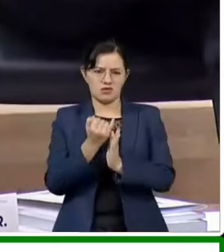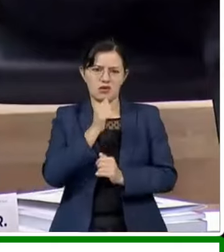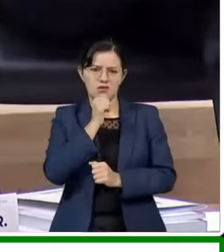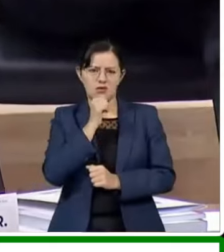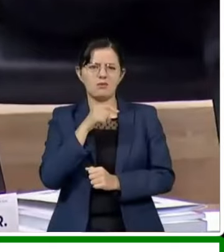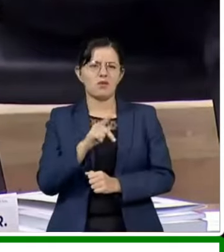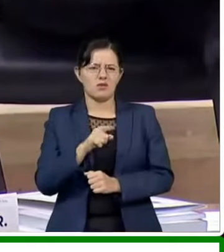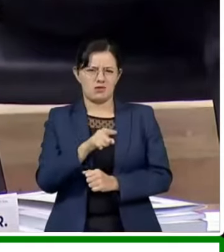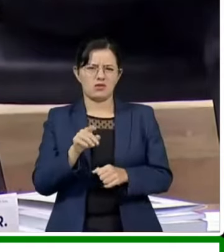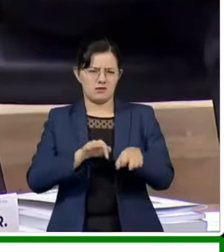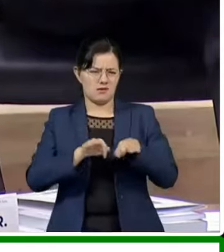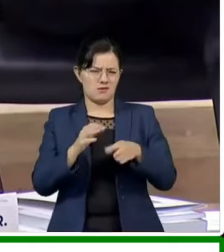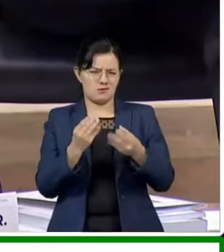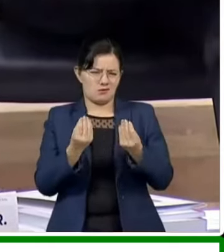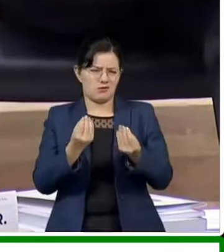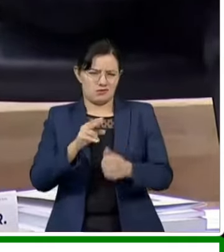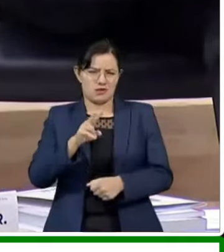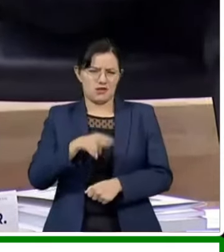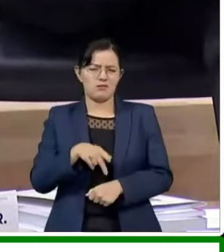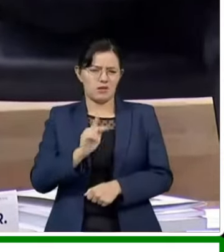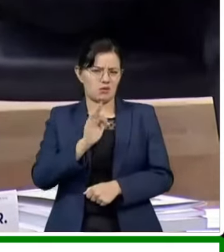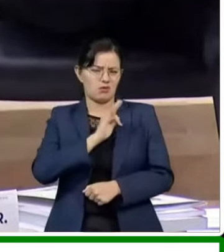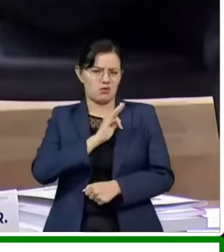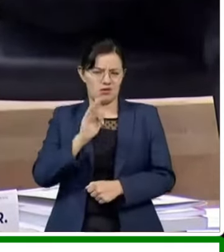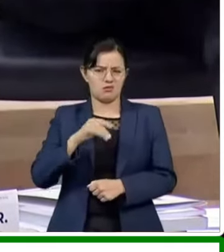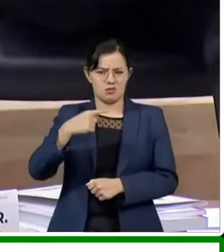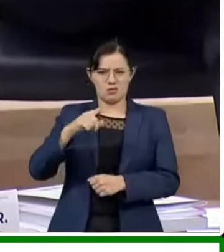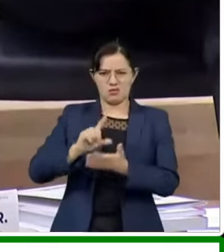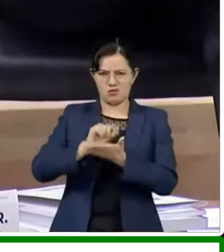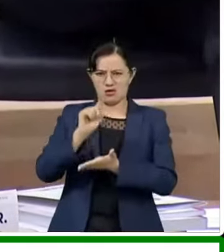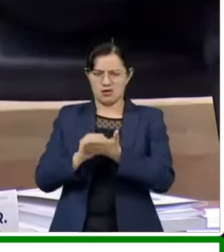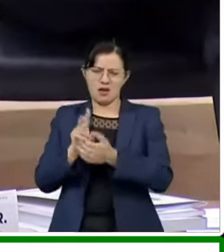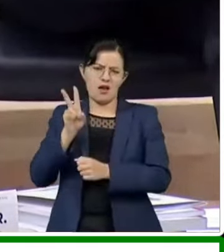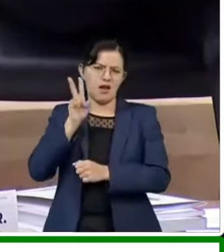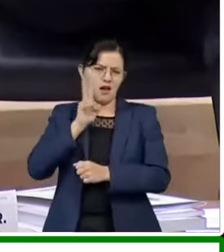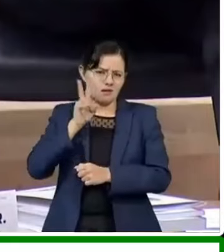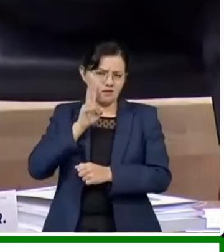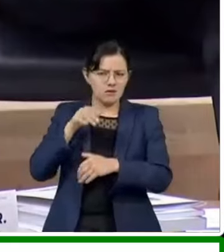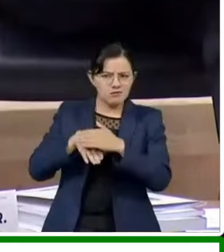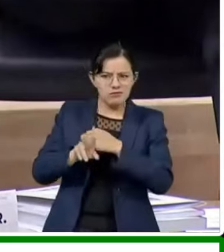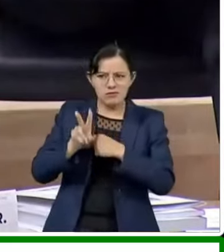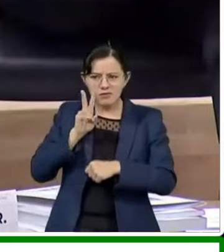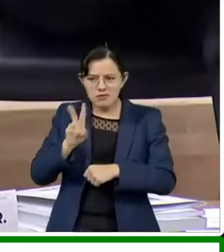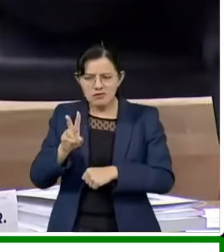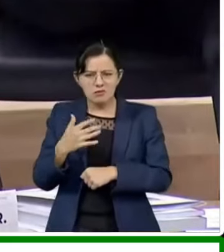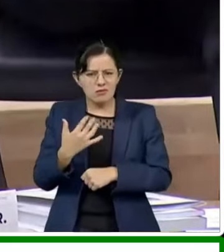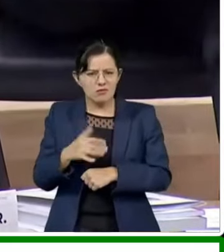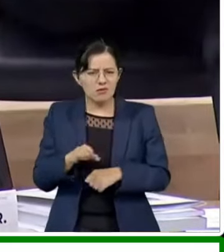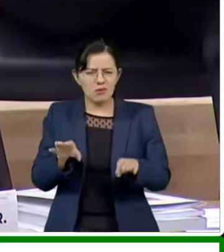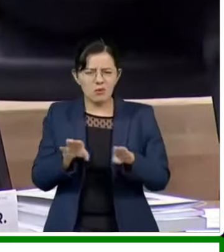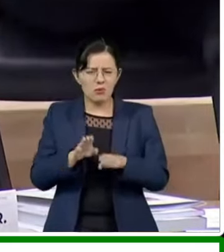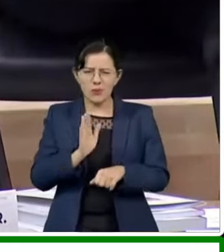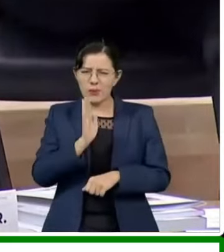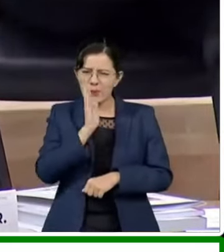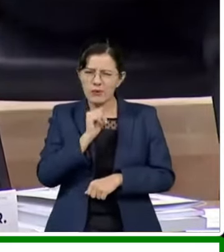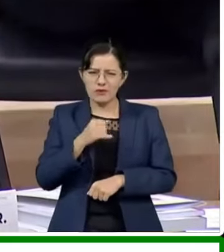entrar a las redes de la candidata Berta Xóchitl Gálvez Ruiz y haberse dado cuenta de la el descaro con el